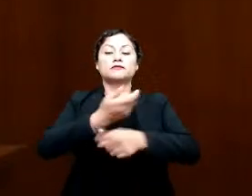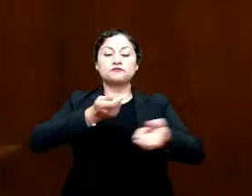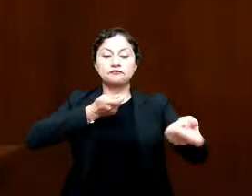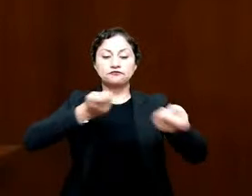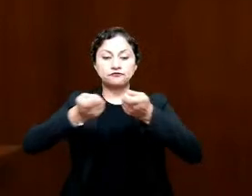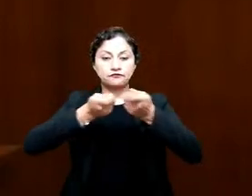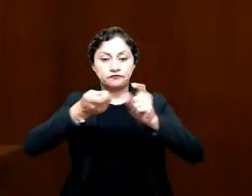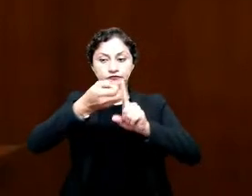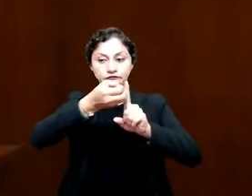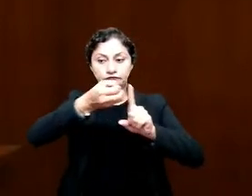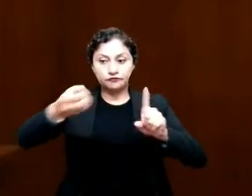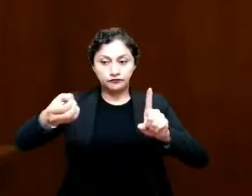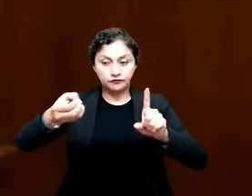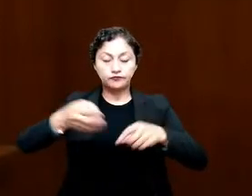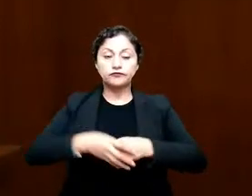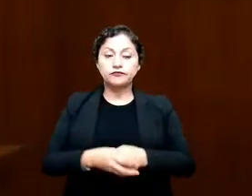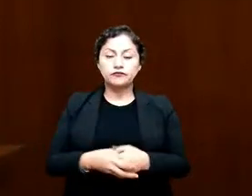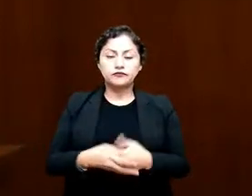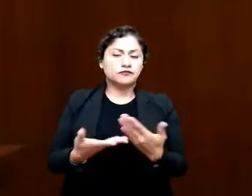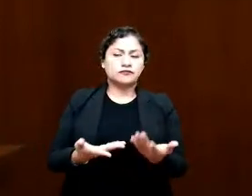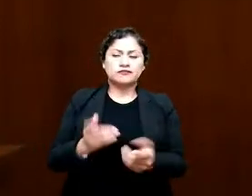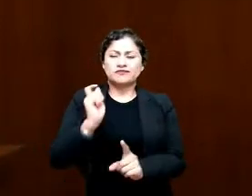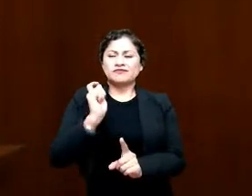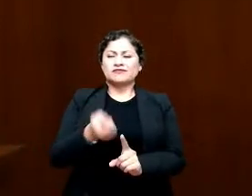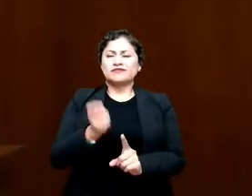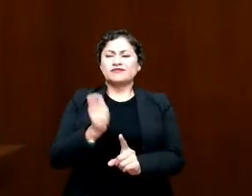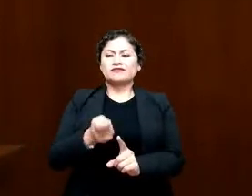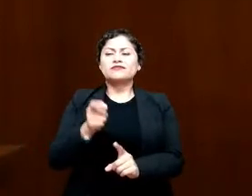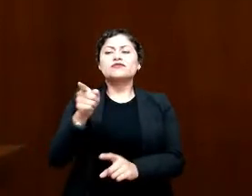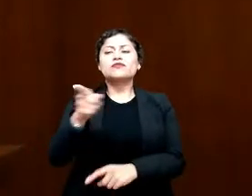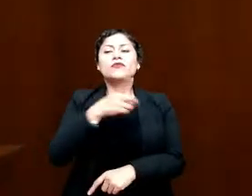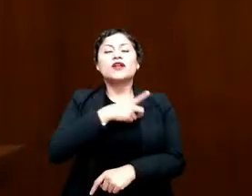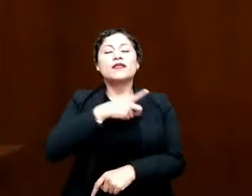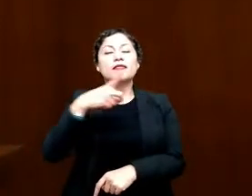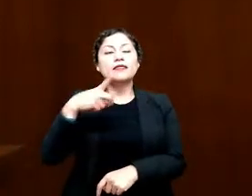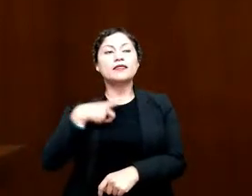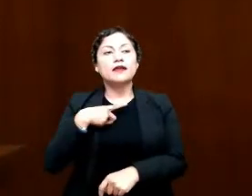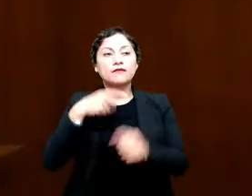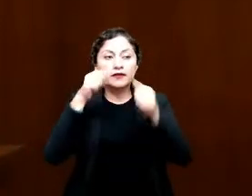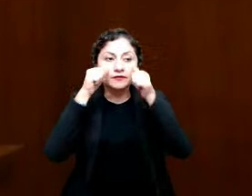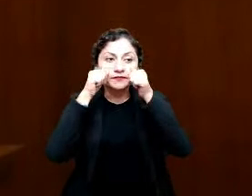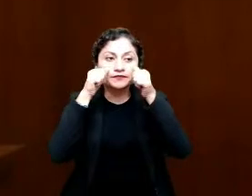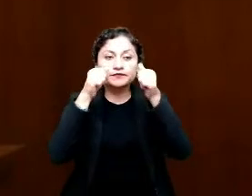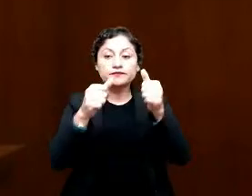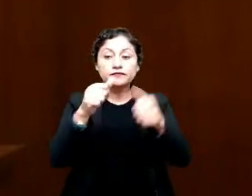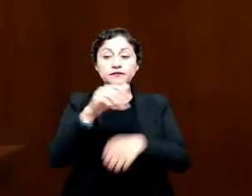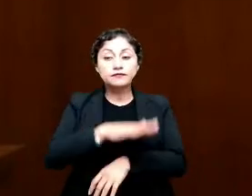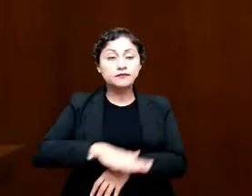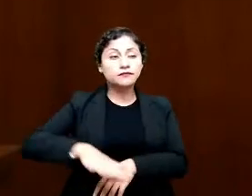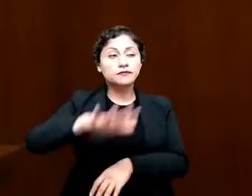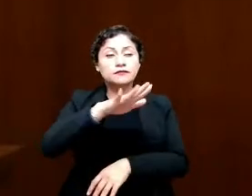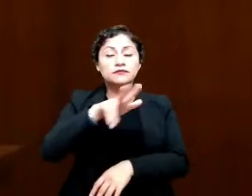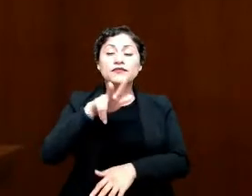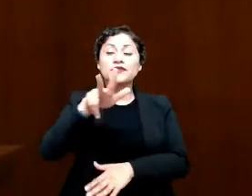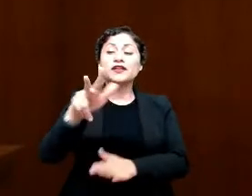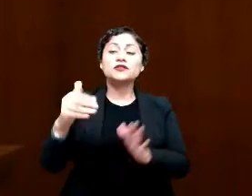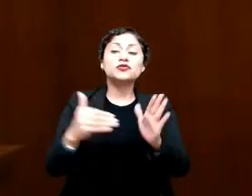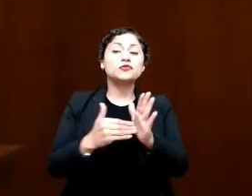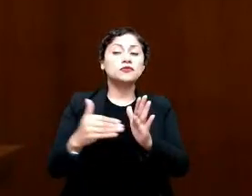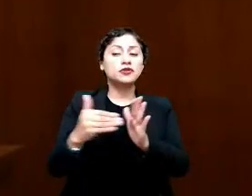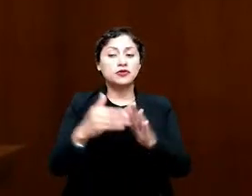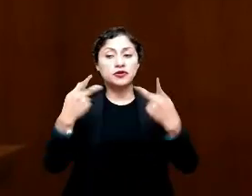Esto significa que usted le debe responder a los casi 18 millones de